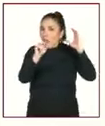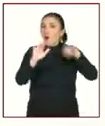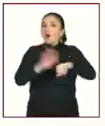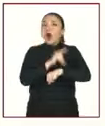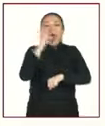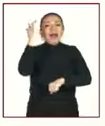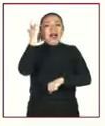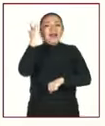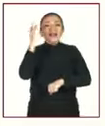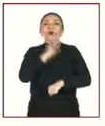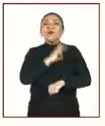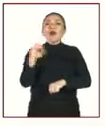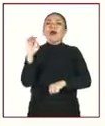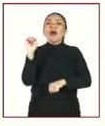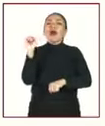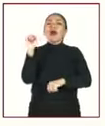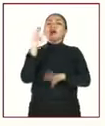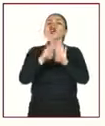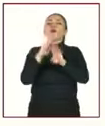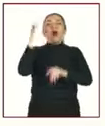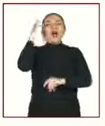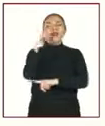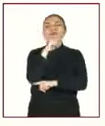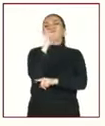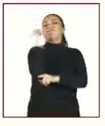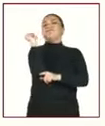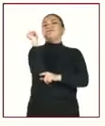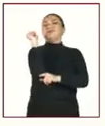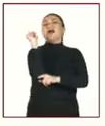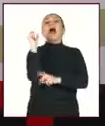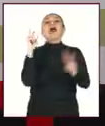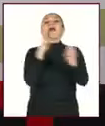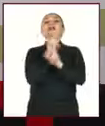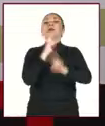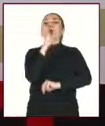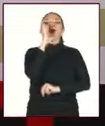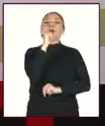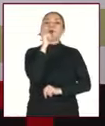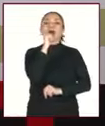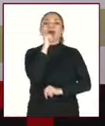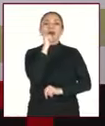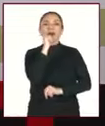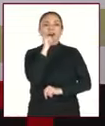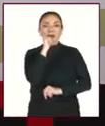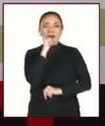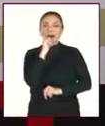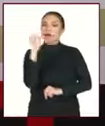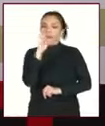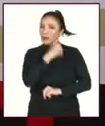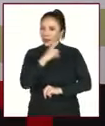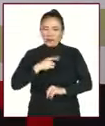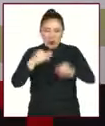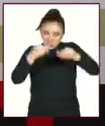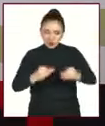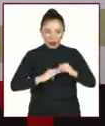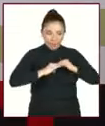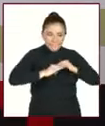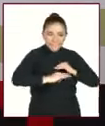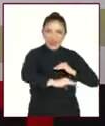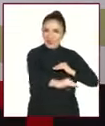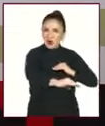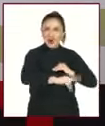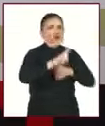cabeza se torne un poco más hacia arriba y comprime la vía aérea. Entonces, mientras estemos en una posición